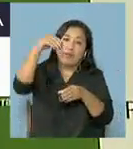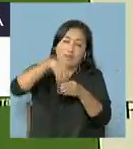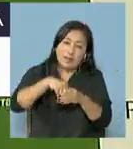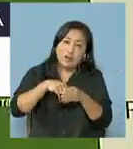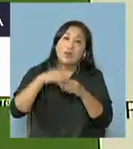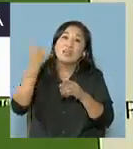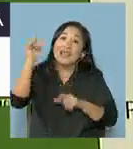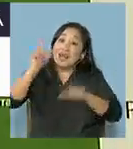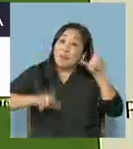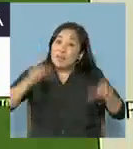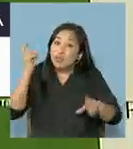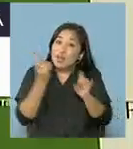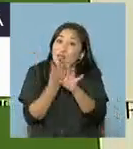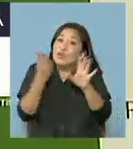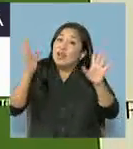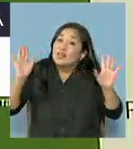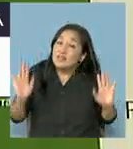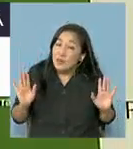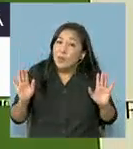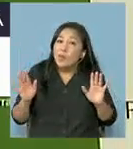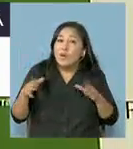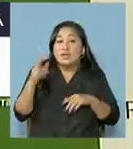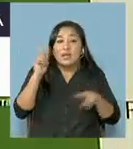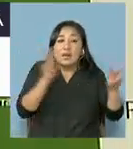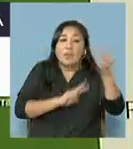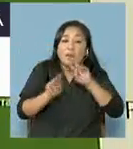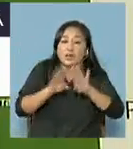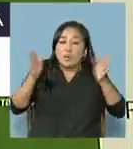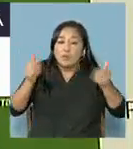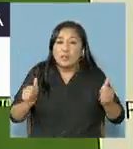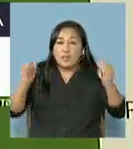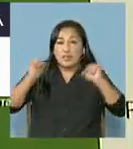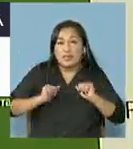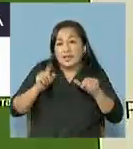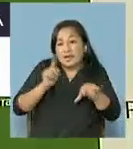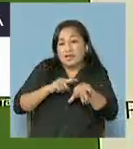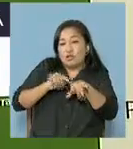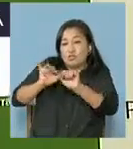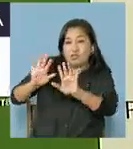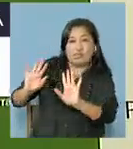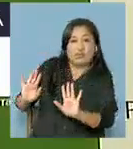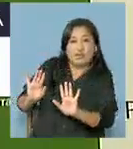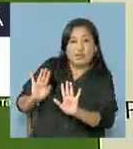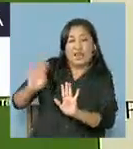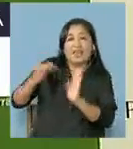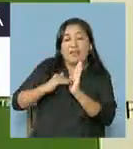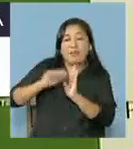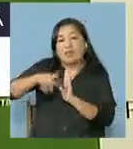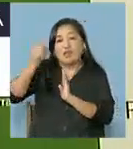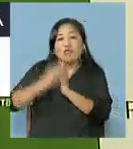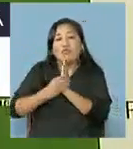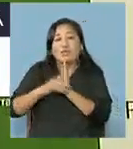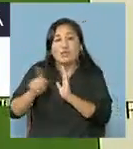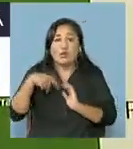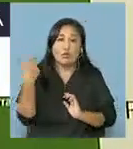Para lo cual ya la gente de educación, tengo entendido, está adquiriendo el mobiliario. Esos tiempos ya no los manejo yo porque es de otro ministerio, pero en lo que respecta al